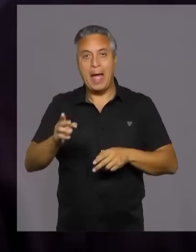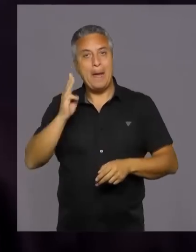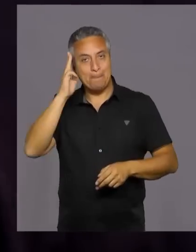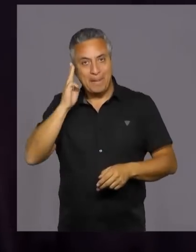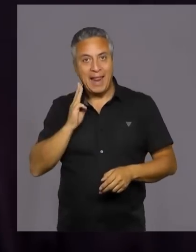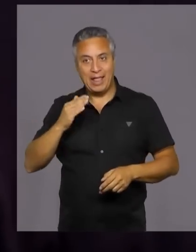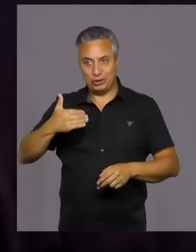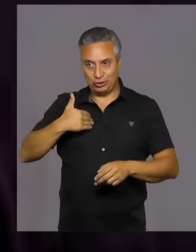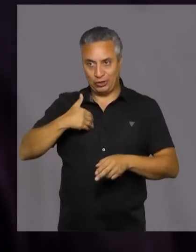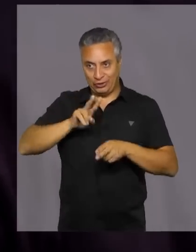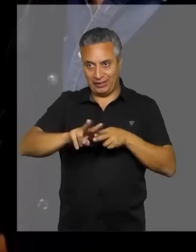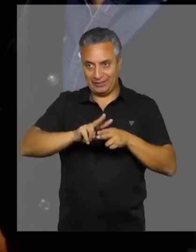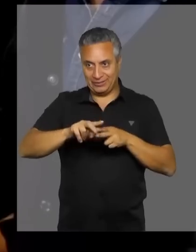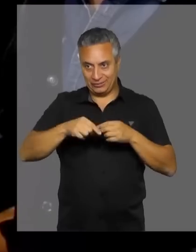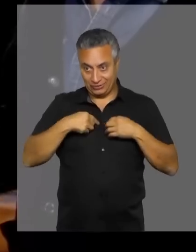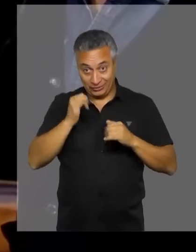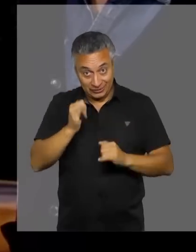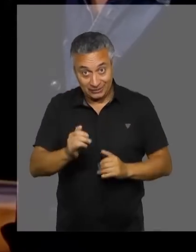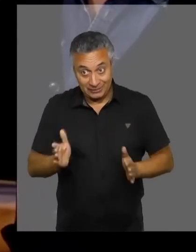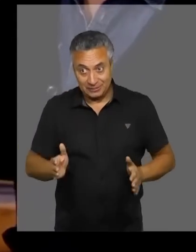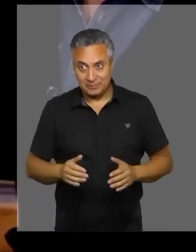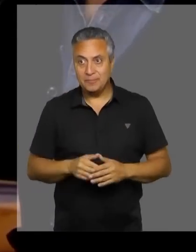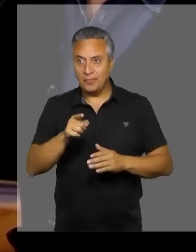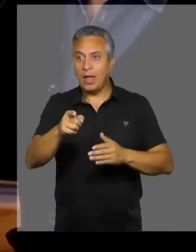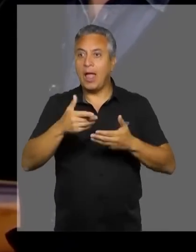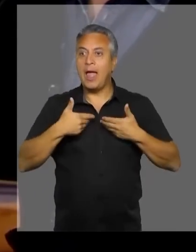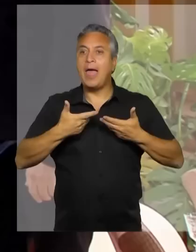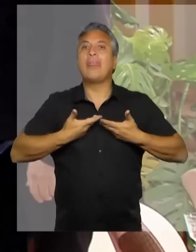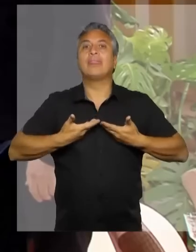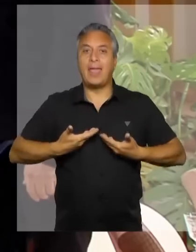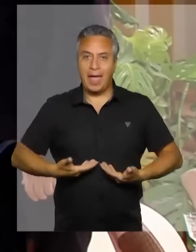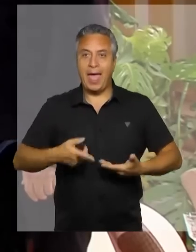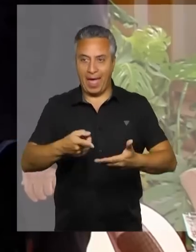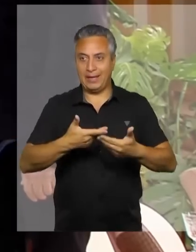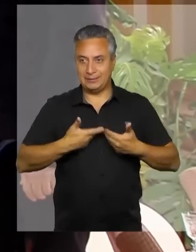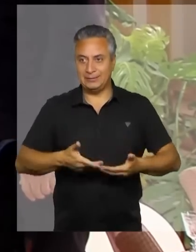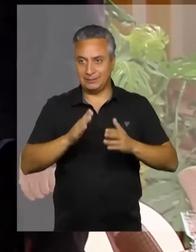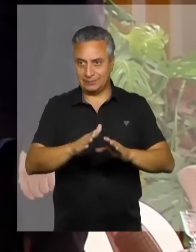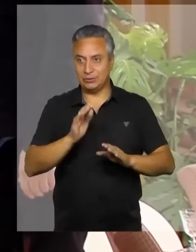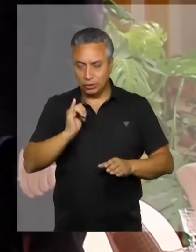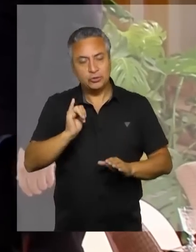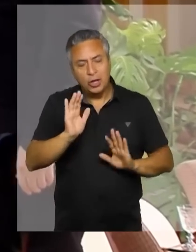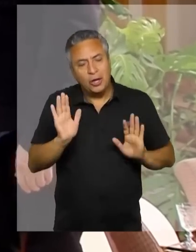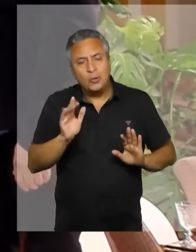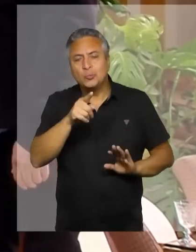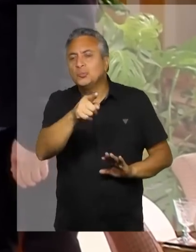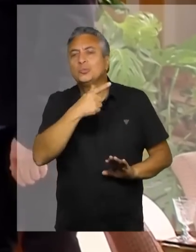¿sí? Para que descanses. Sí, como vamos. Usted quiere.